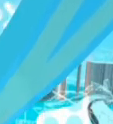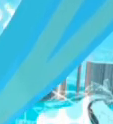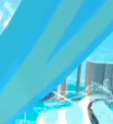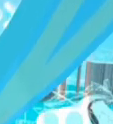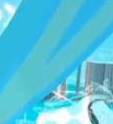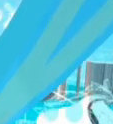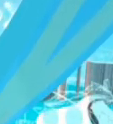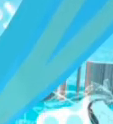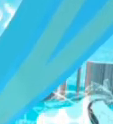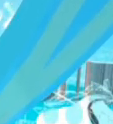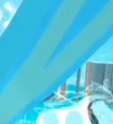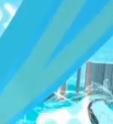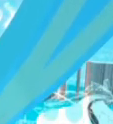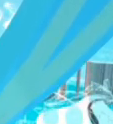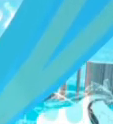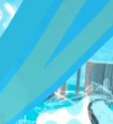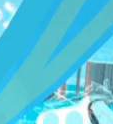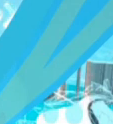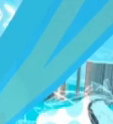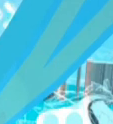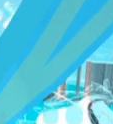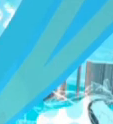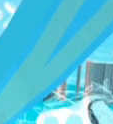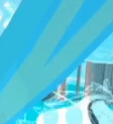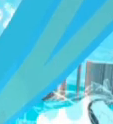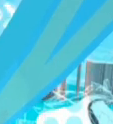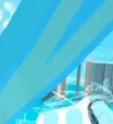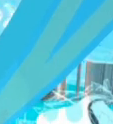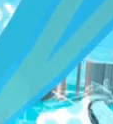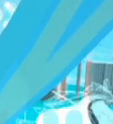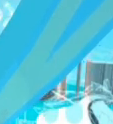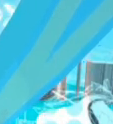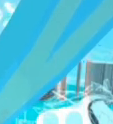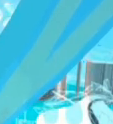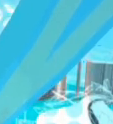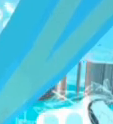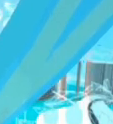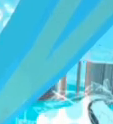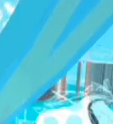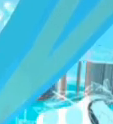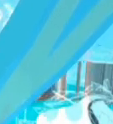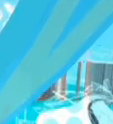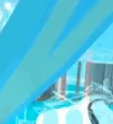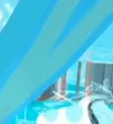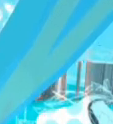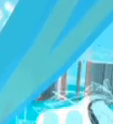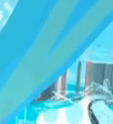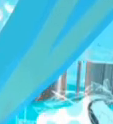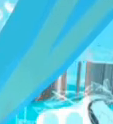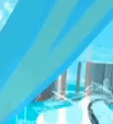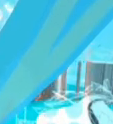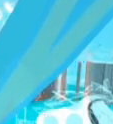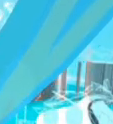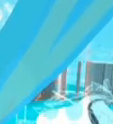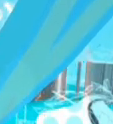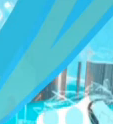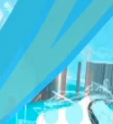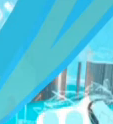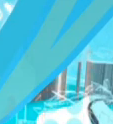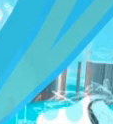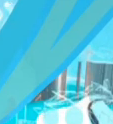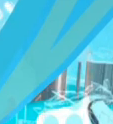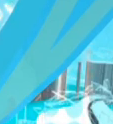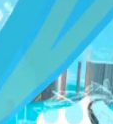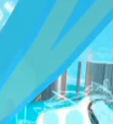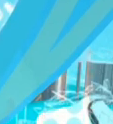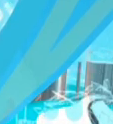constitucionales, y en ese caso me parece que habrá que esperar cómo queda integrada la Asamblea Legislativa después de las